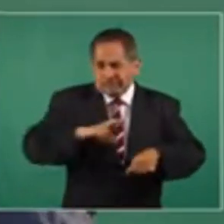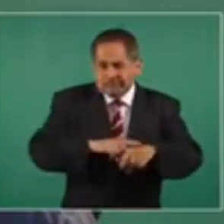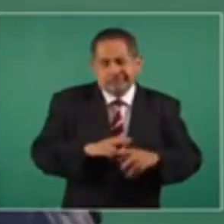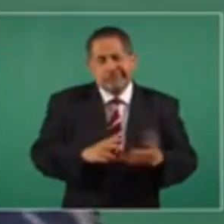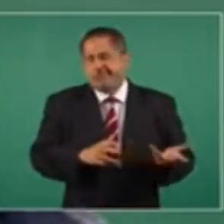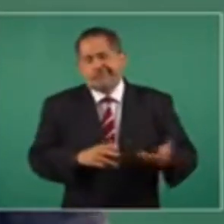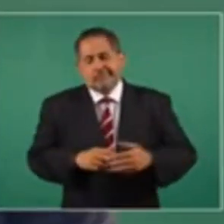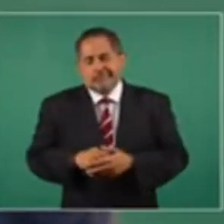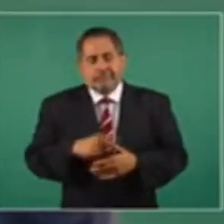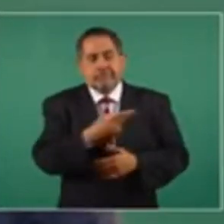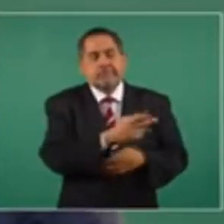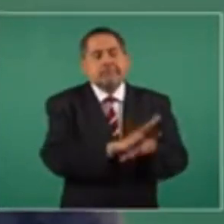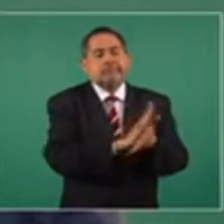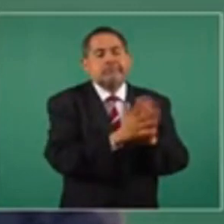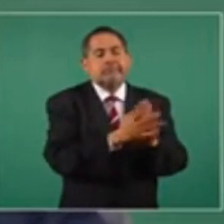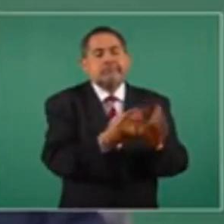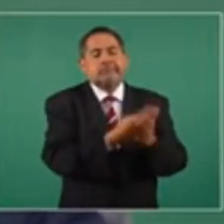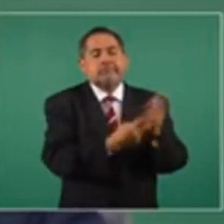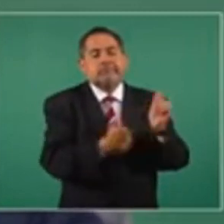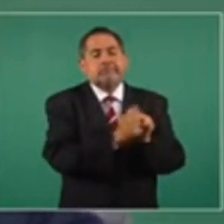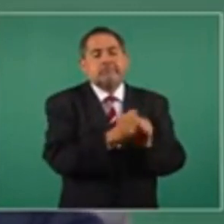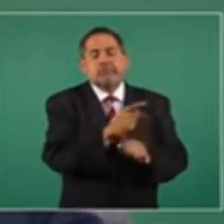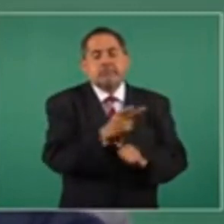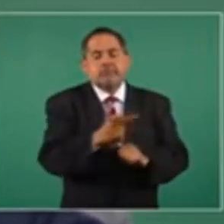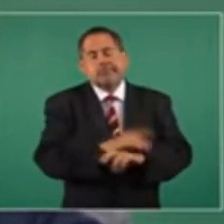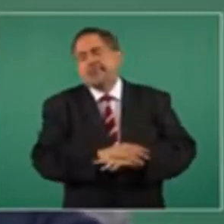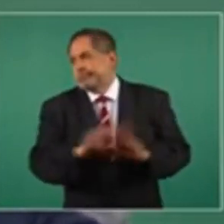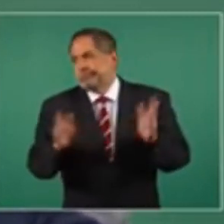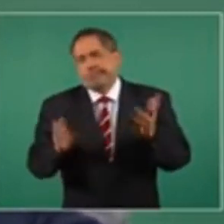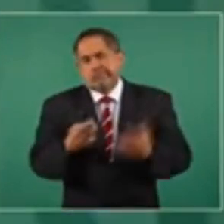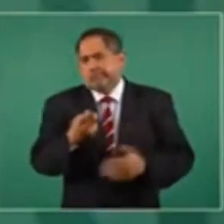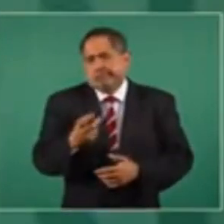porque estableciste relación de complicidad.